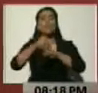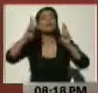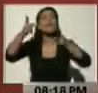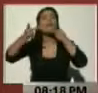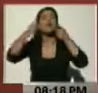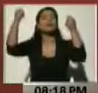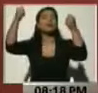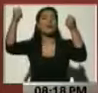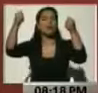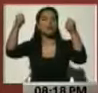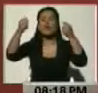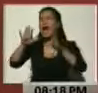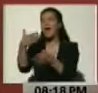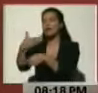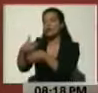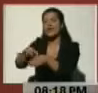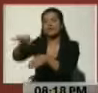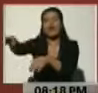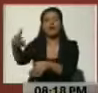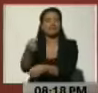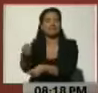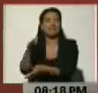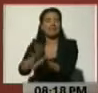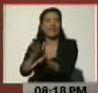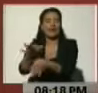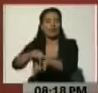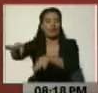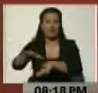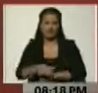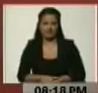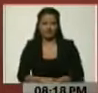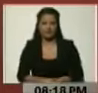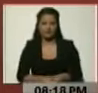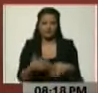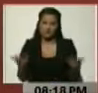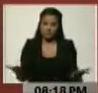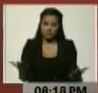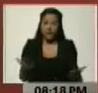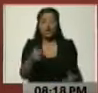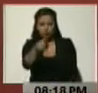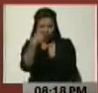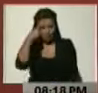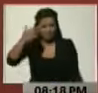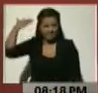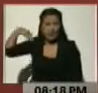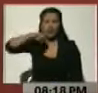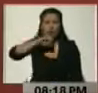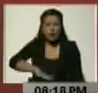de Danilo Anderson son qué? ¿Son terroristas?